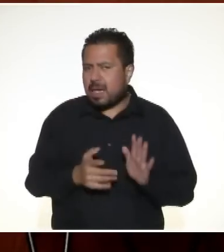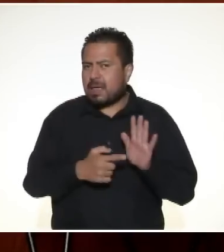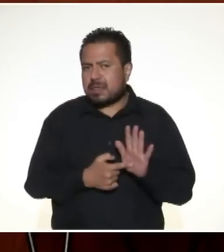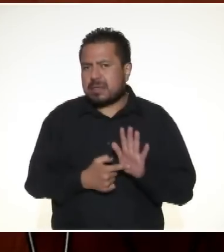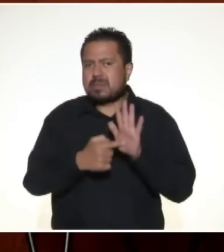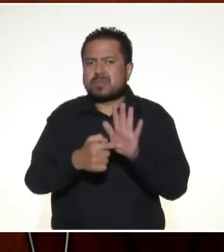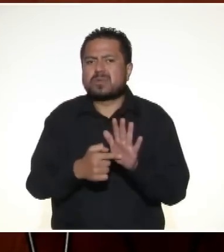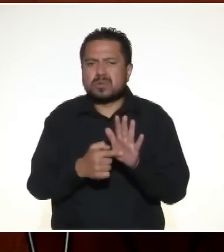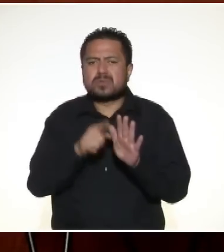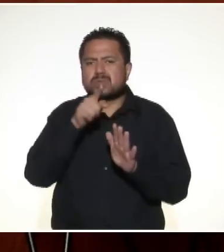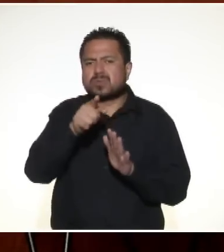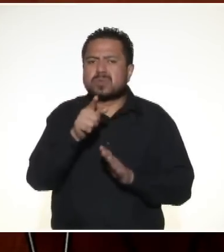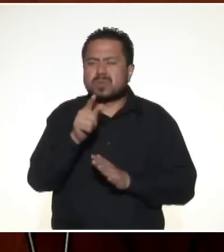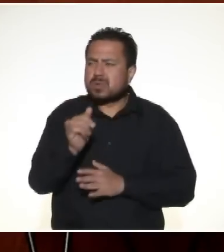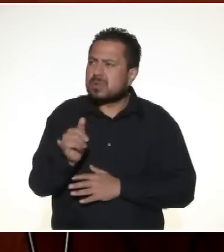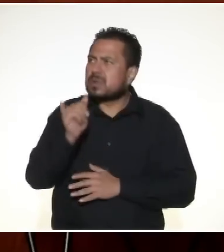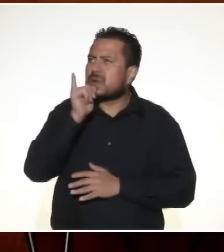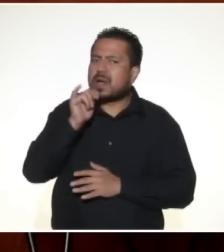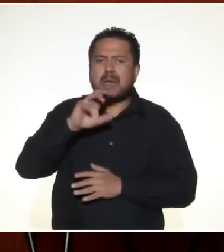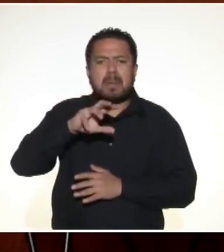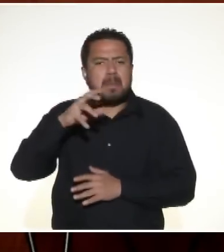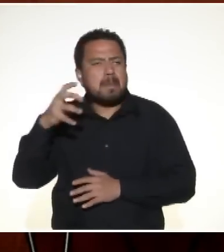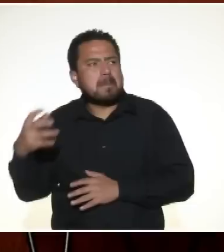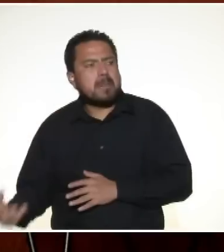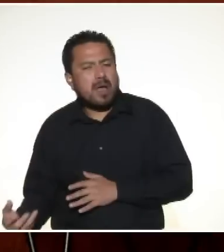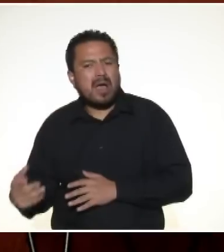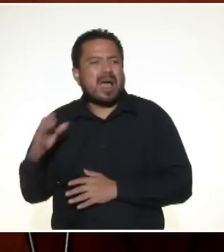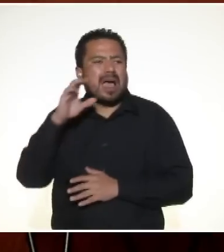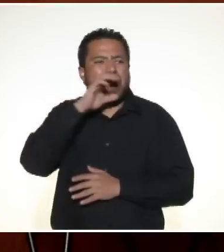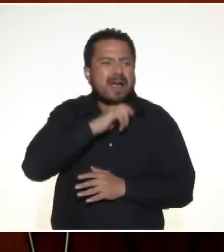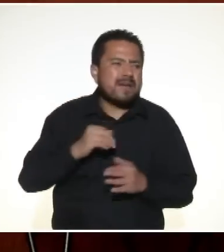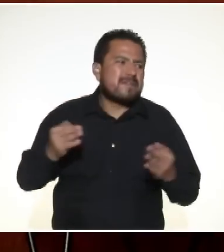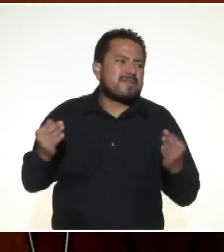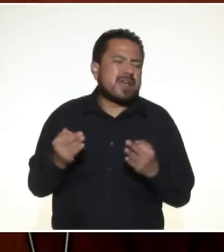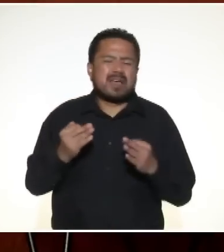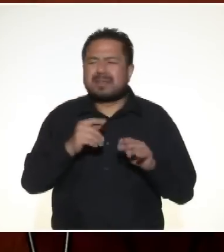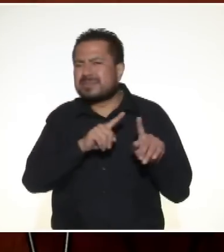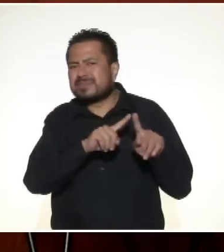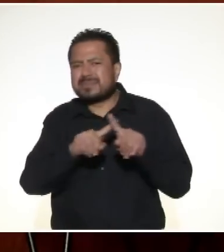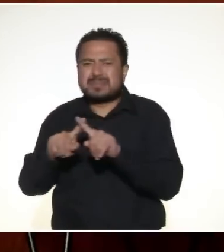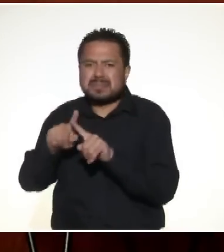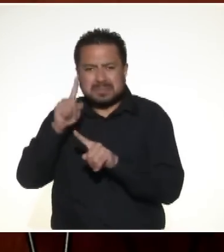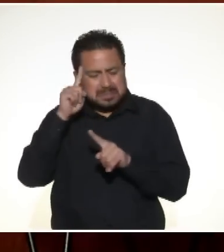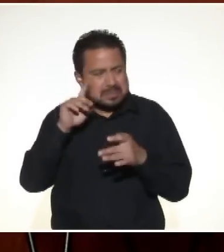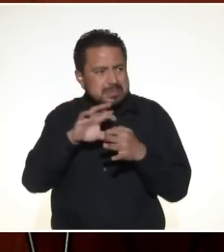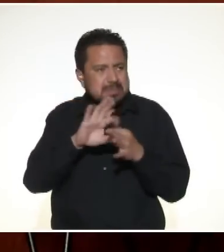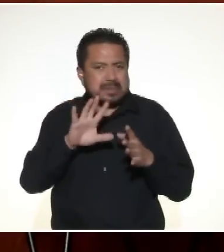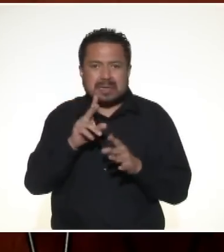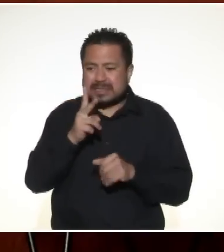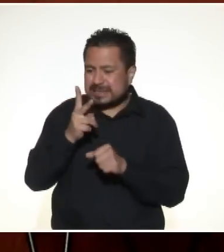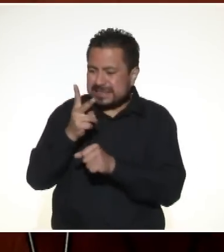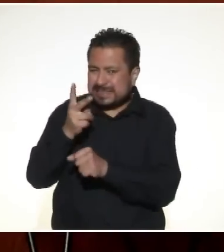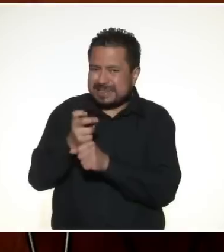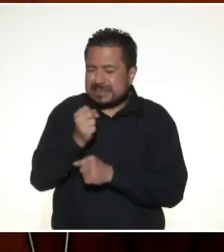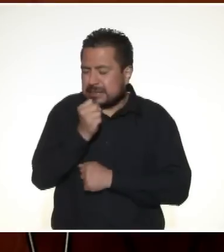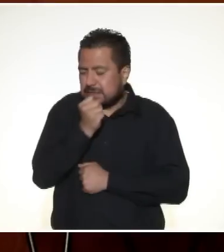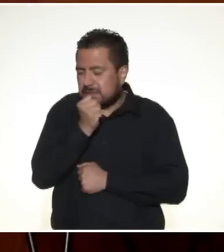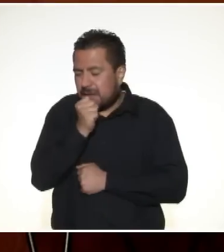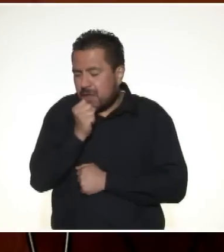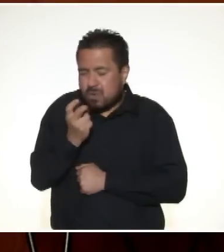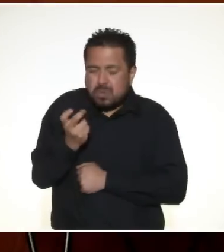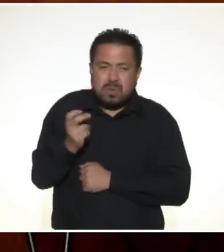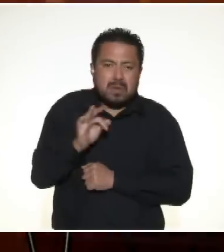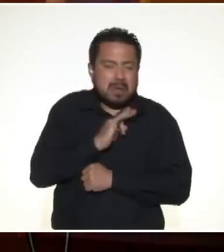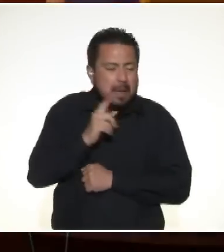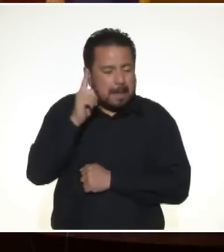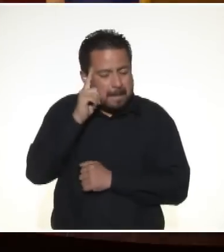que el hecho de que vayas bebiendo algo, se te caiga, llámale bebida caliente, fría, etcétera, te distraigas, ese segundo o esos segundos en los cuales